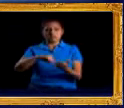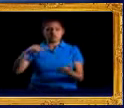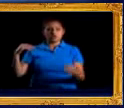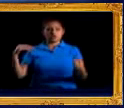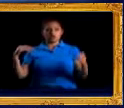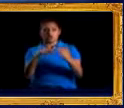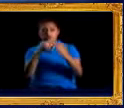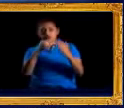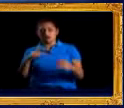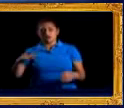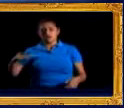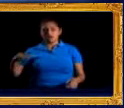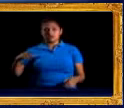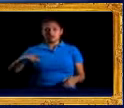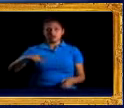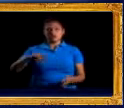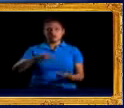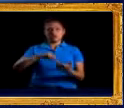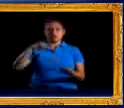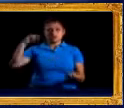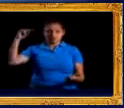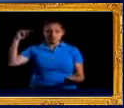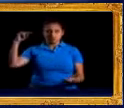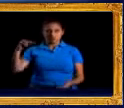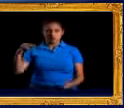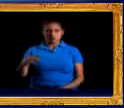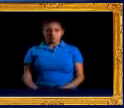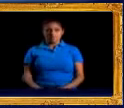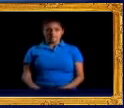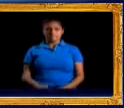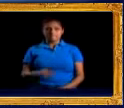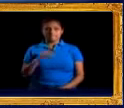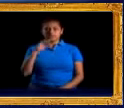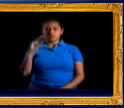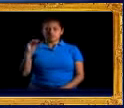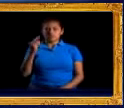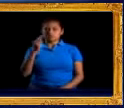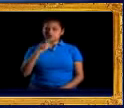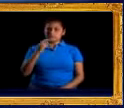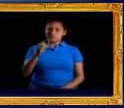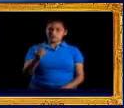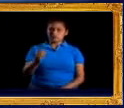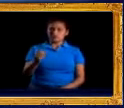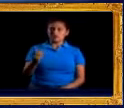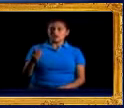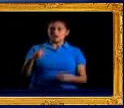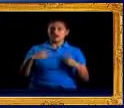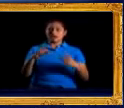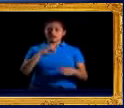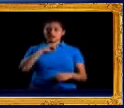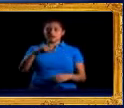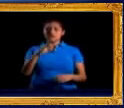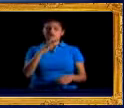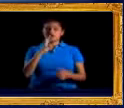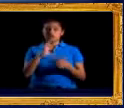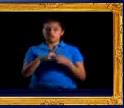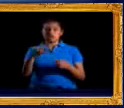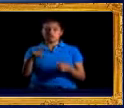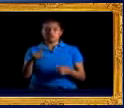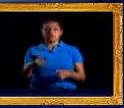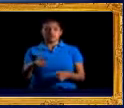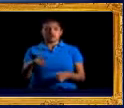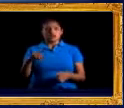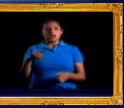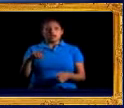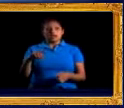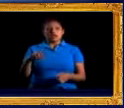estado, hermano, recalcando una y otra vez para grabarlos en nuestro corazón. Dice, porque se levantará nación contra nación, reino